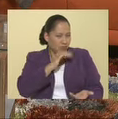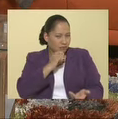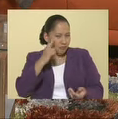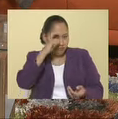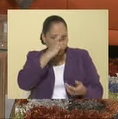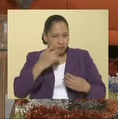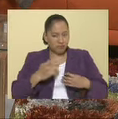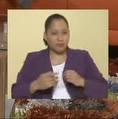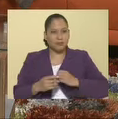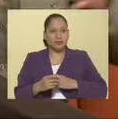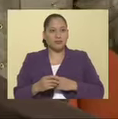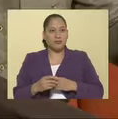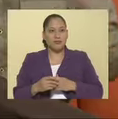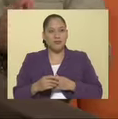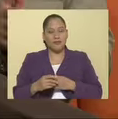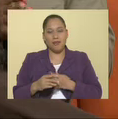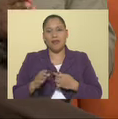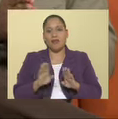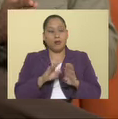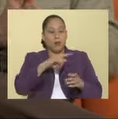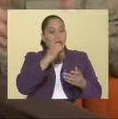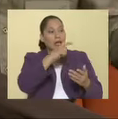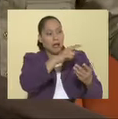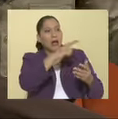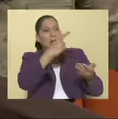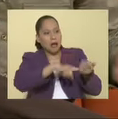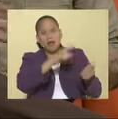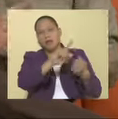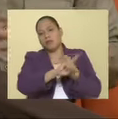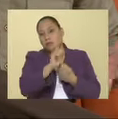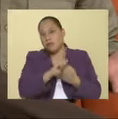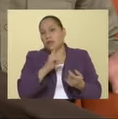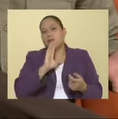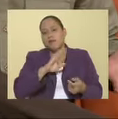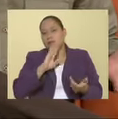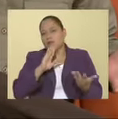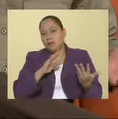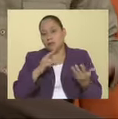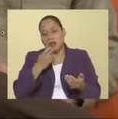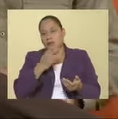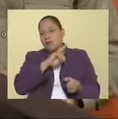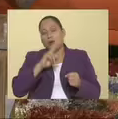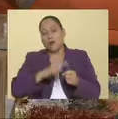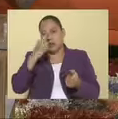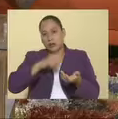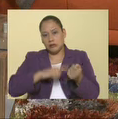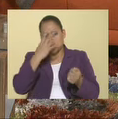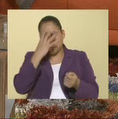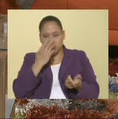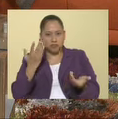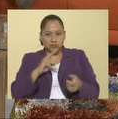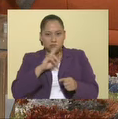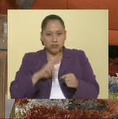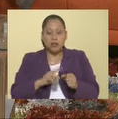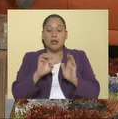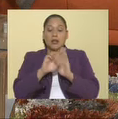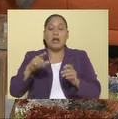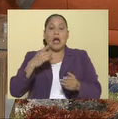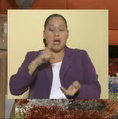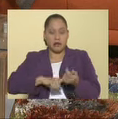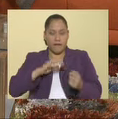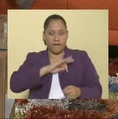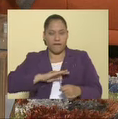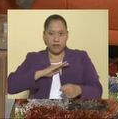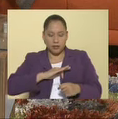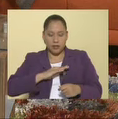ser. ¿Cómo se dice? Constante, Plena, ¿no? Constante. Nunca. Lo que pasa es que la felicidad es uno de los estados emocionales con los que